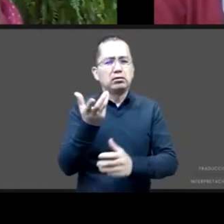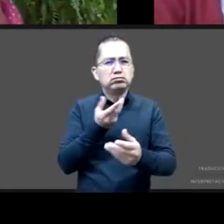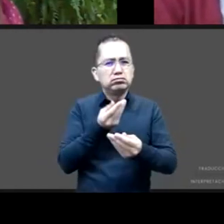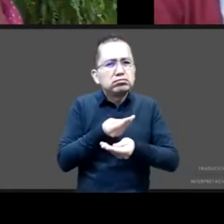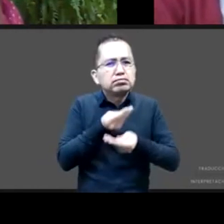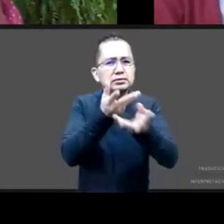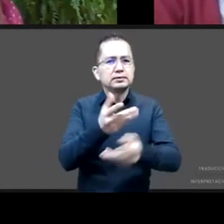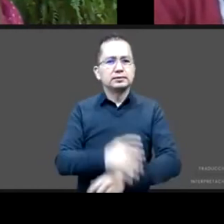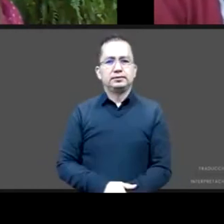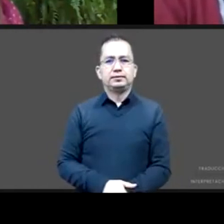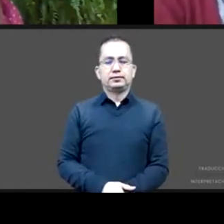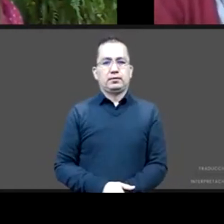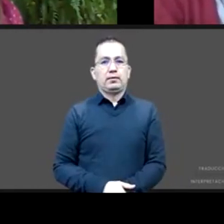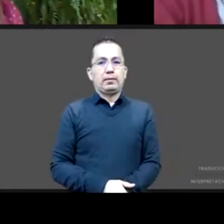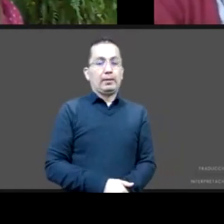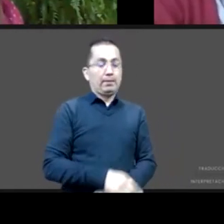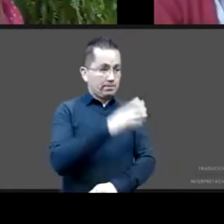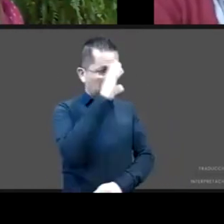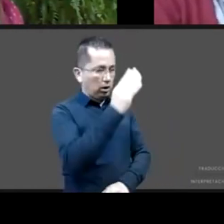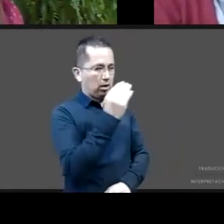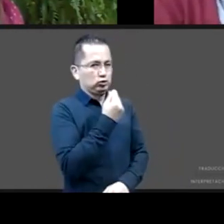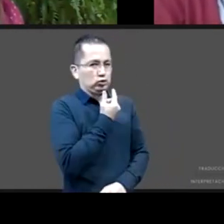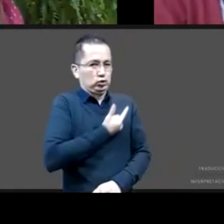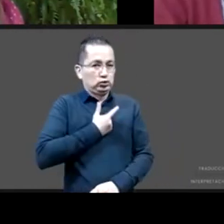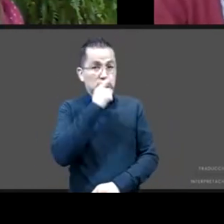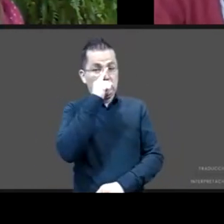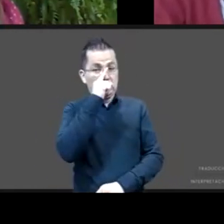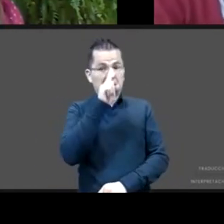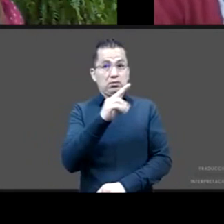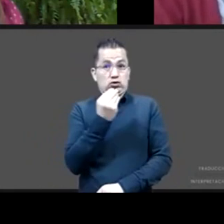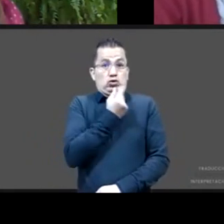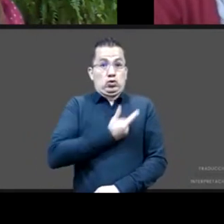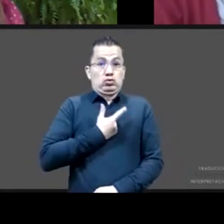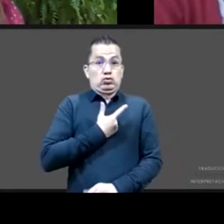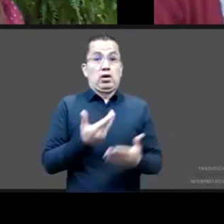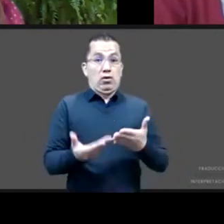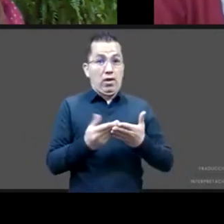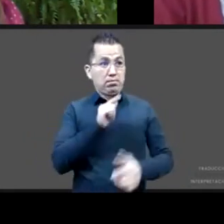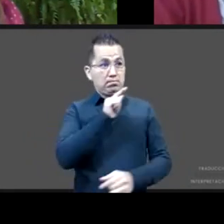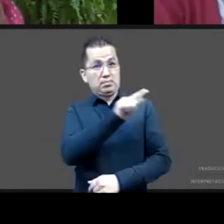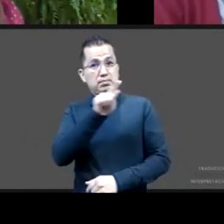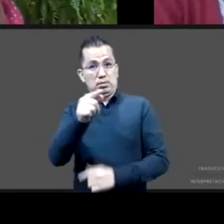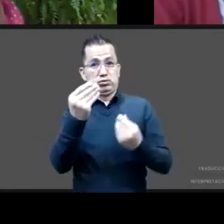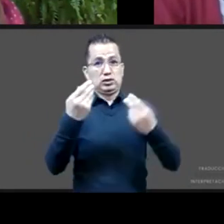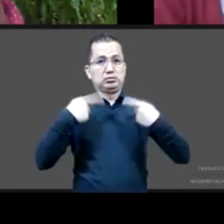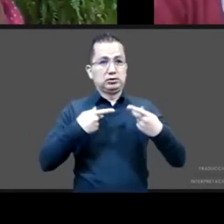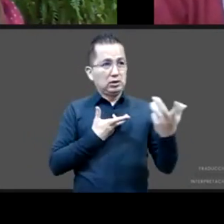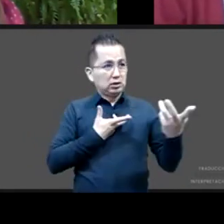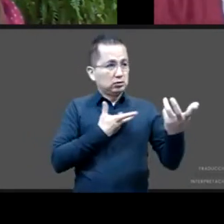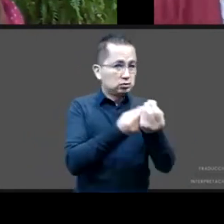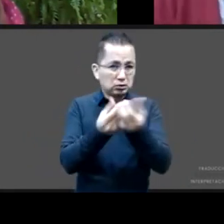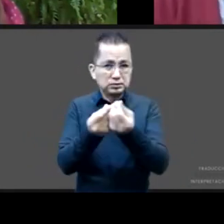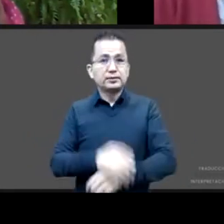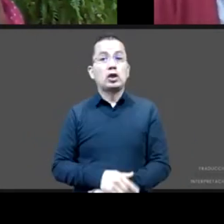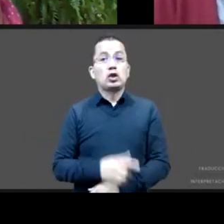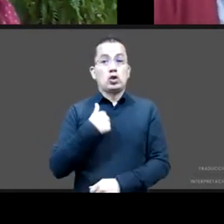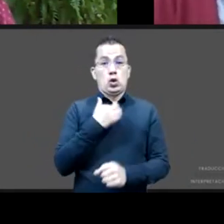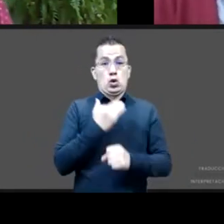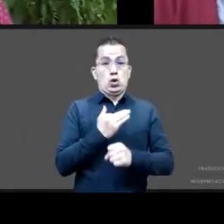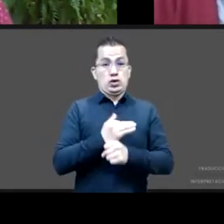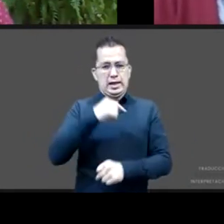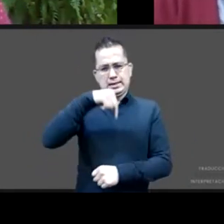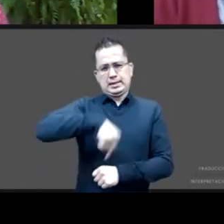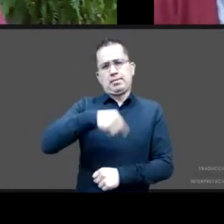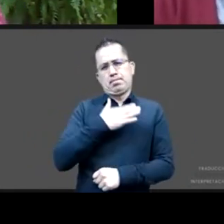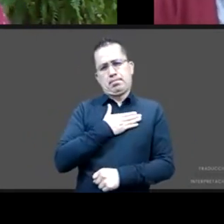personas comprometidas con la educación de México. Yo estoy en mi casa, estoy en la calera que queda a 20 kilómetros de Bogotá y